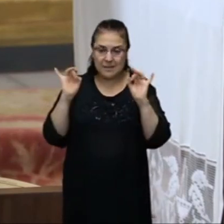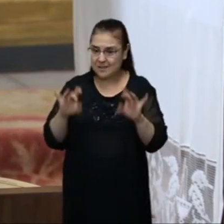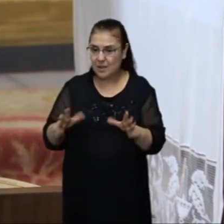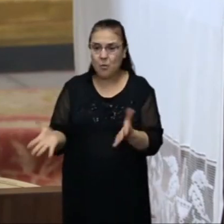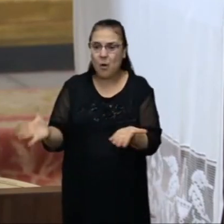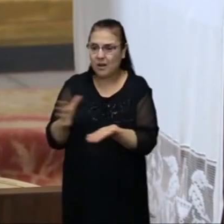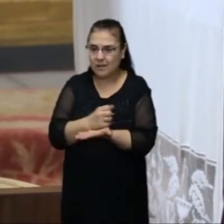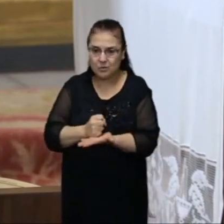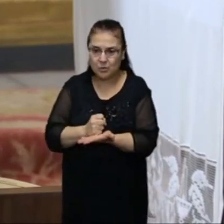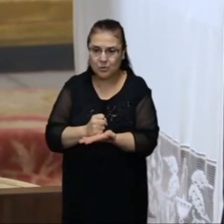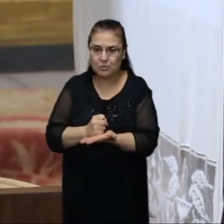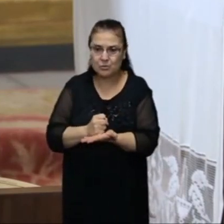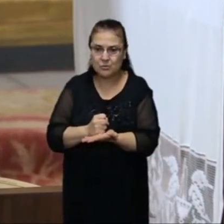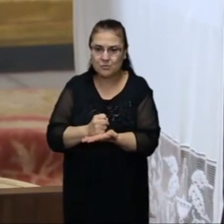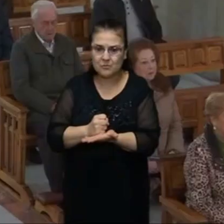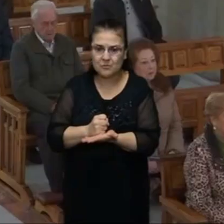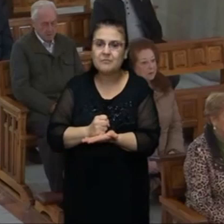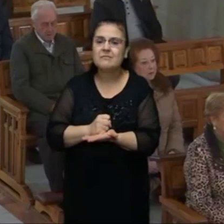tantos.